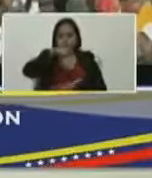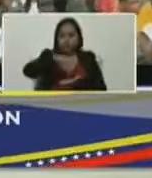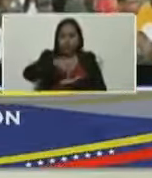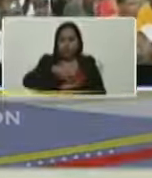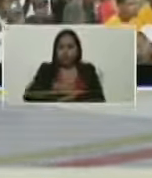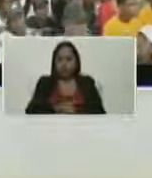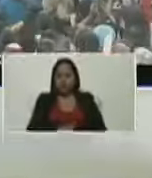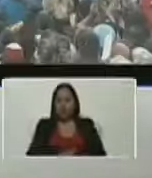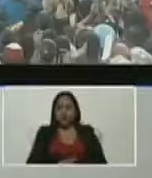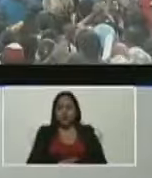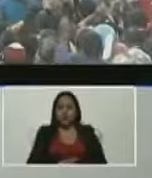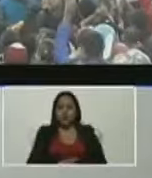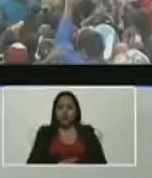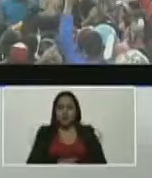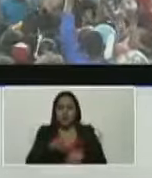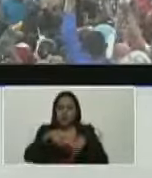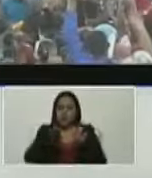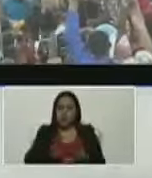llegamos y paró.